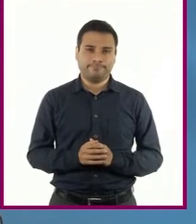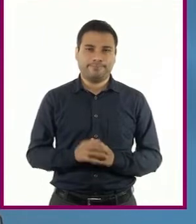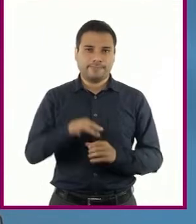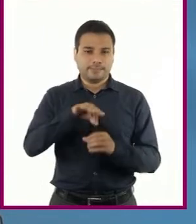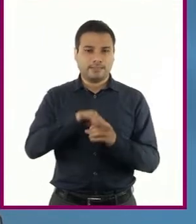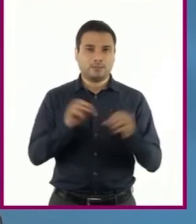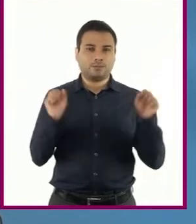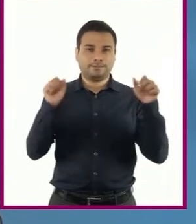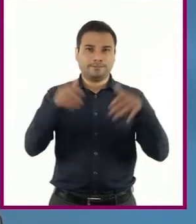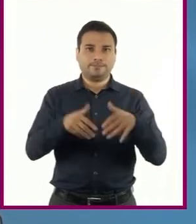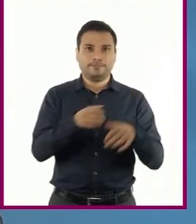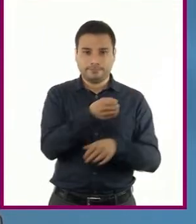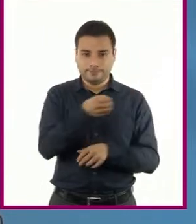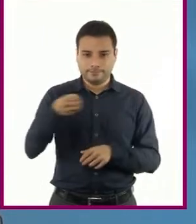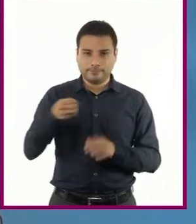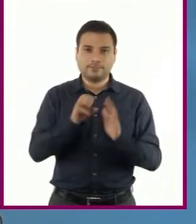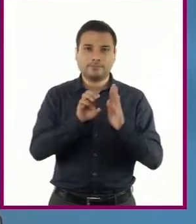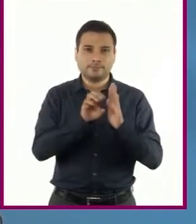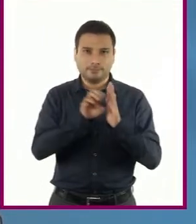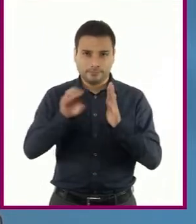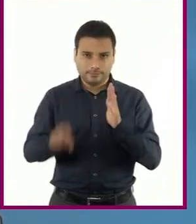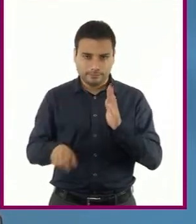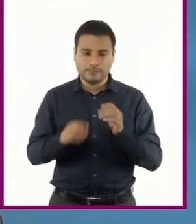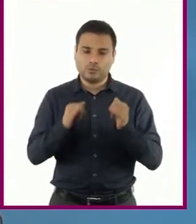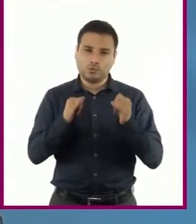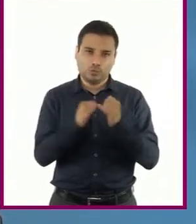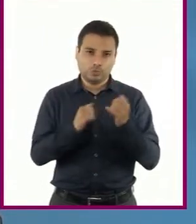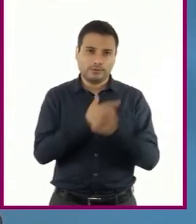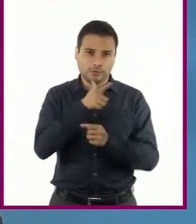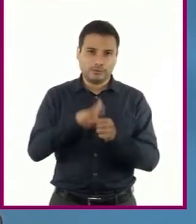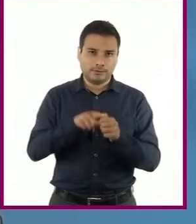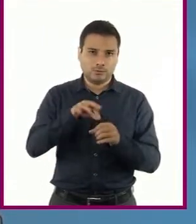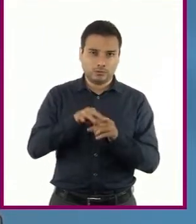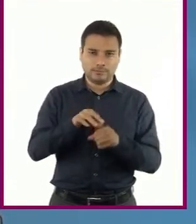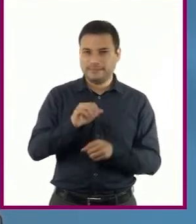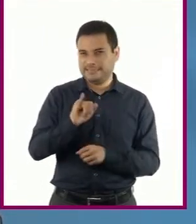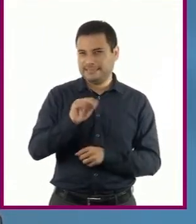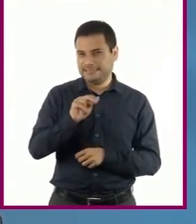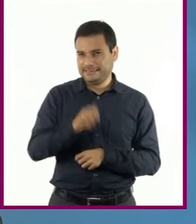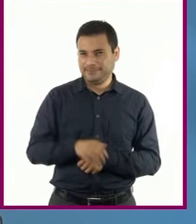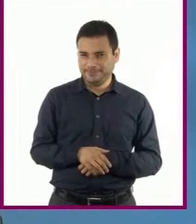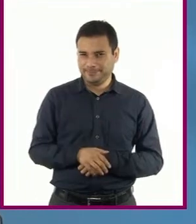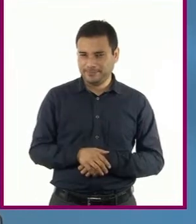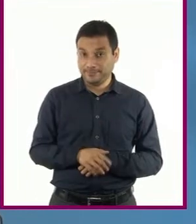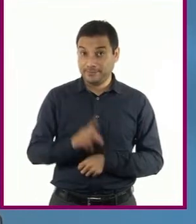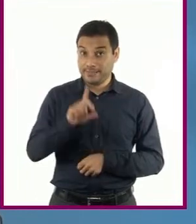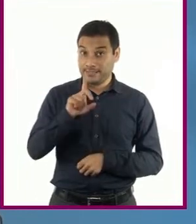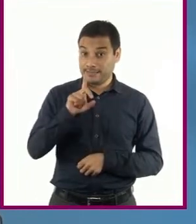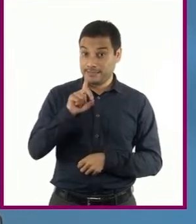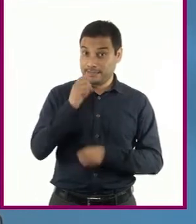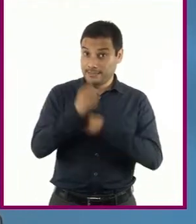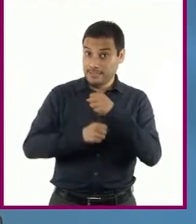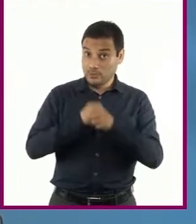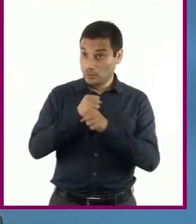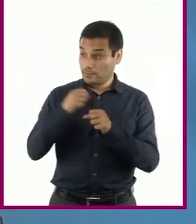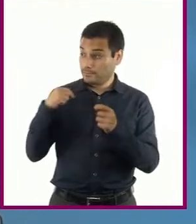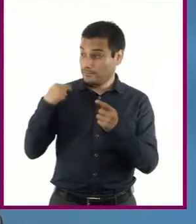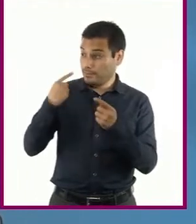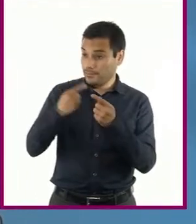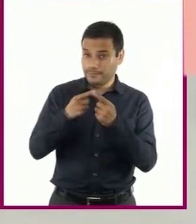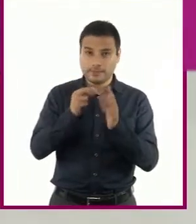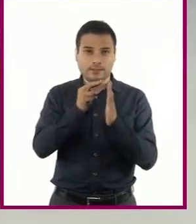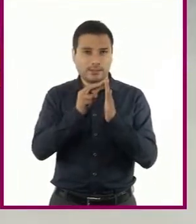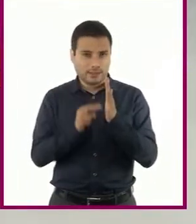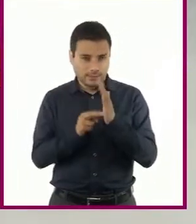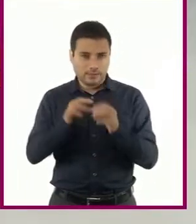elecciones. Un caso es el Instituto Nacional Electoral. A lo largo de casi 30 años han cambiado no solo las reglas